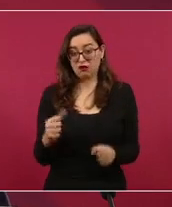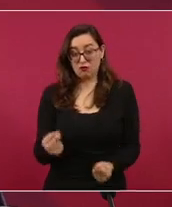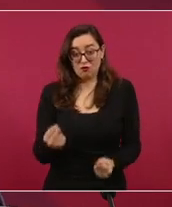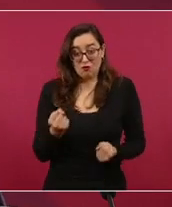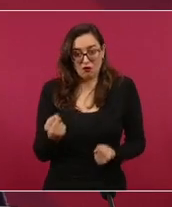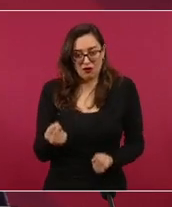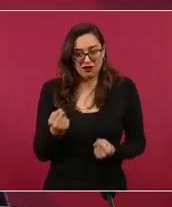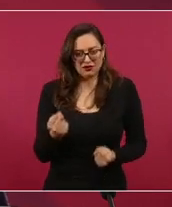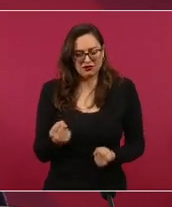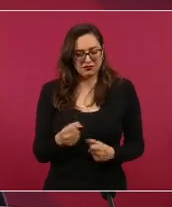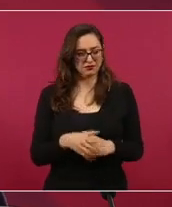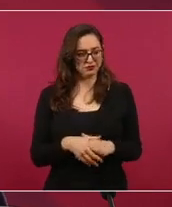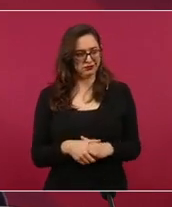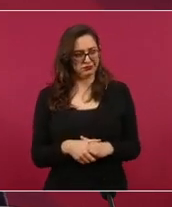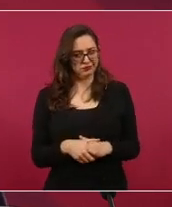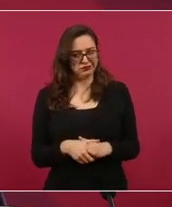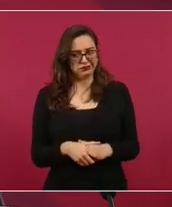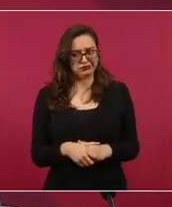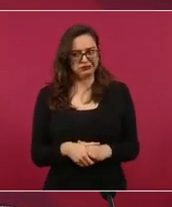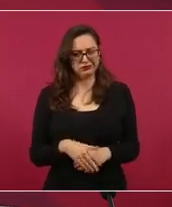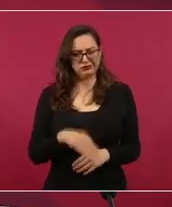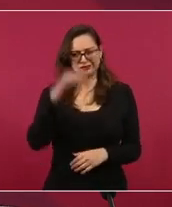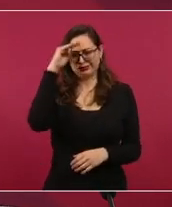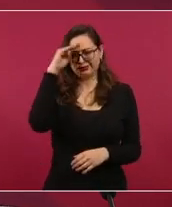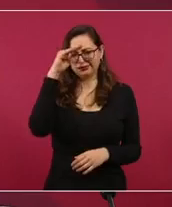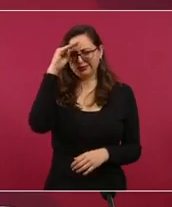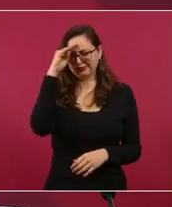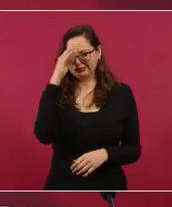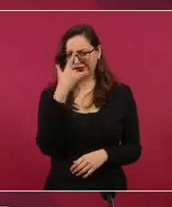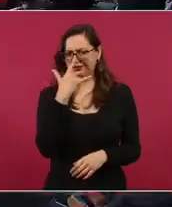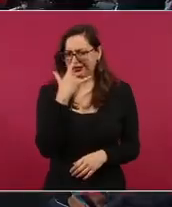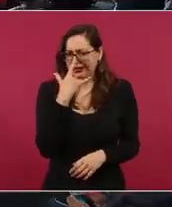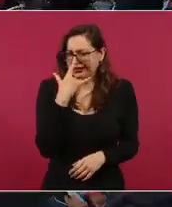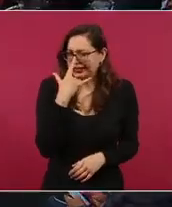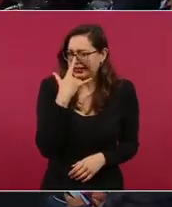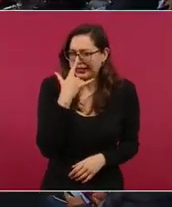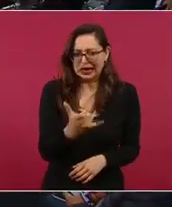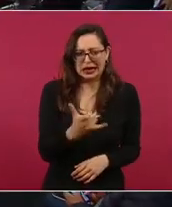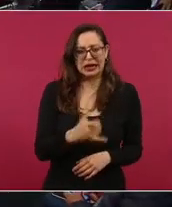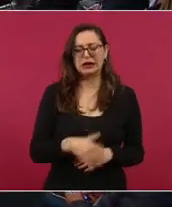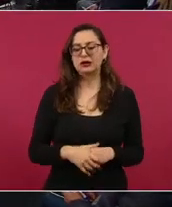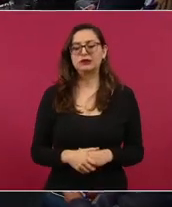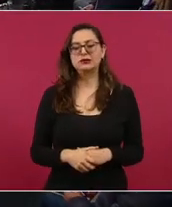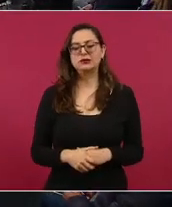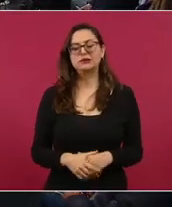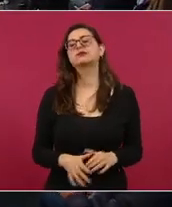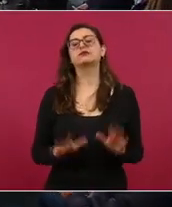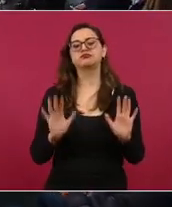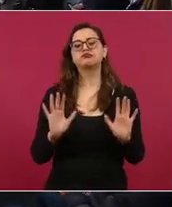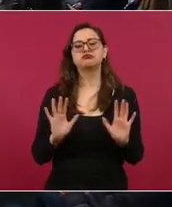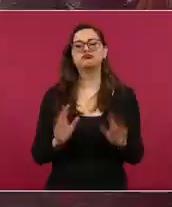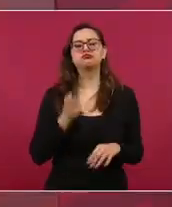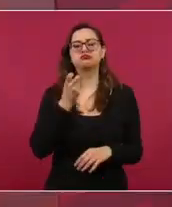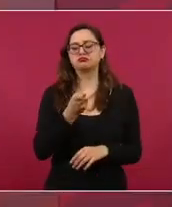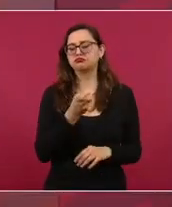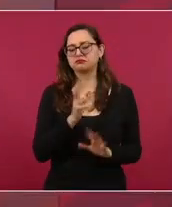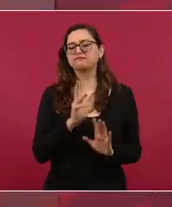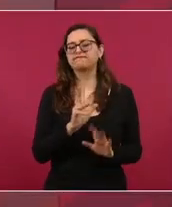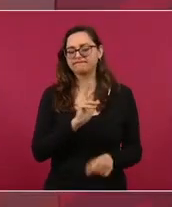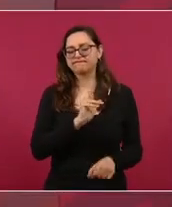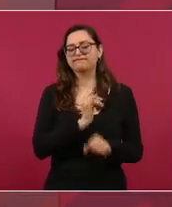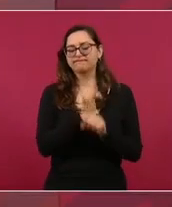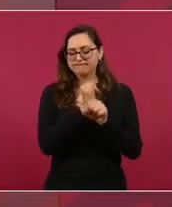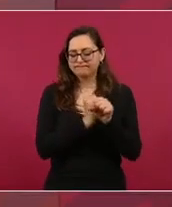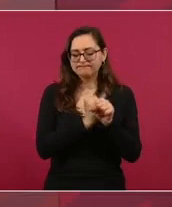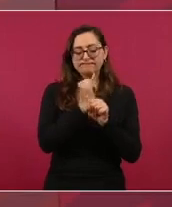Y por eso se está reforzando ahí. ¿Sí? Entonces, esto es de